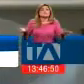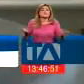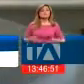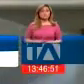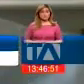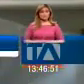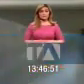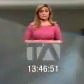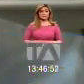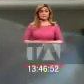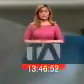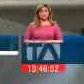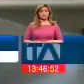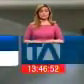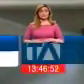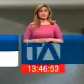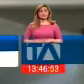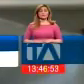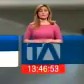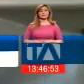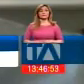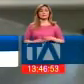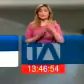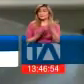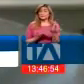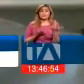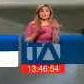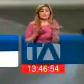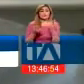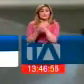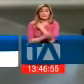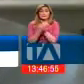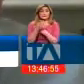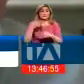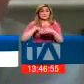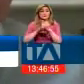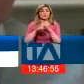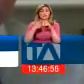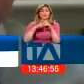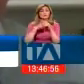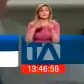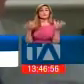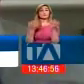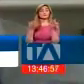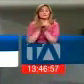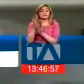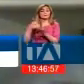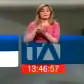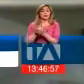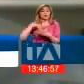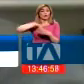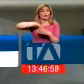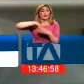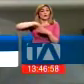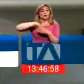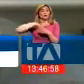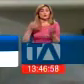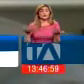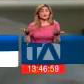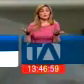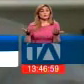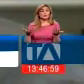Como esperar hasta la sentencia para entrar recién en ese momento a tener acceso a los fondos y a los